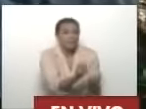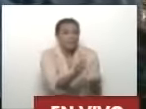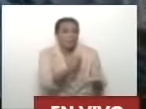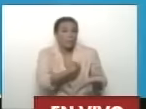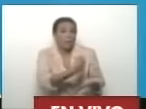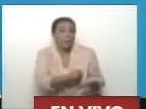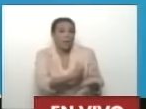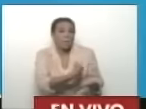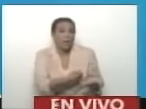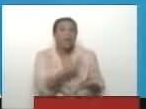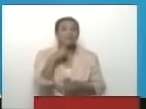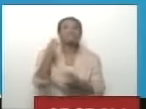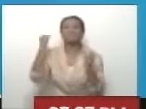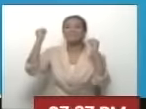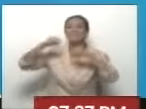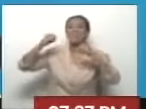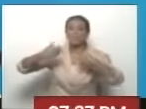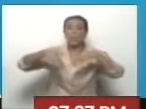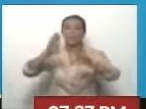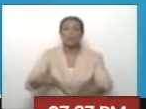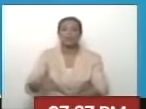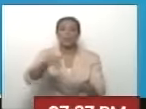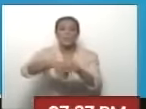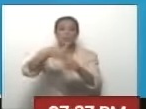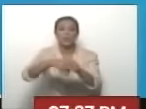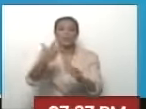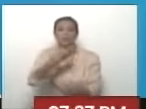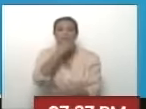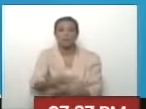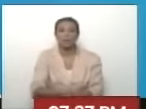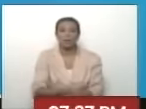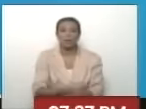la ExxonMobil, salió a decir que se suspende el referéndum.